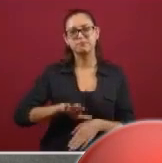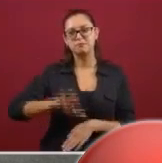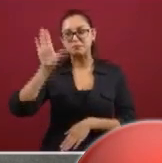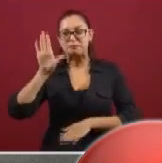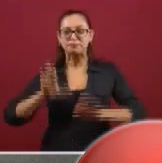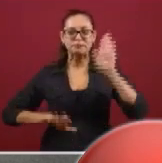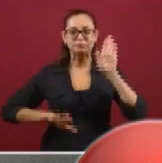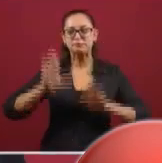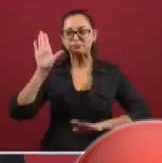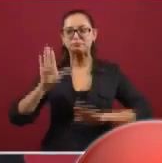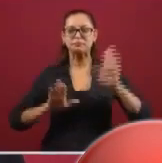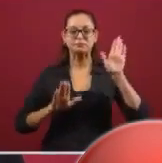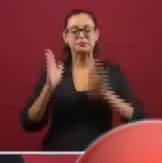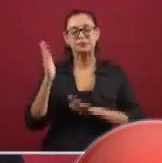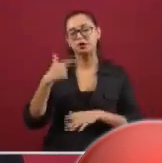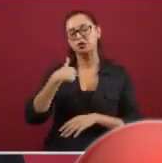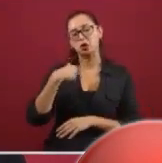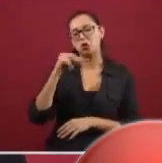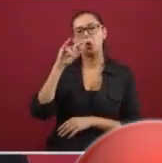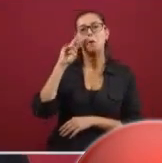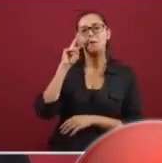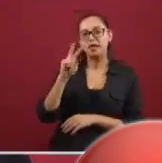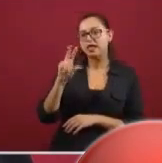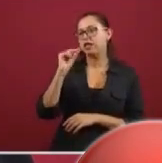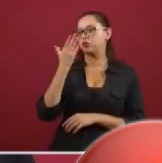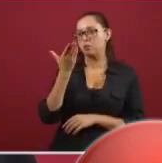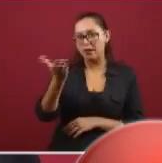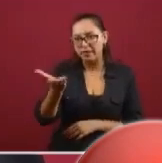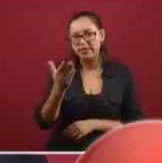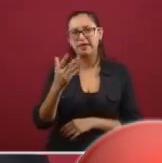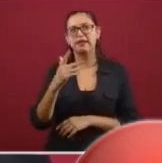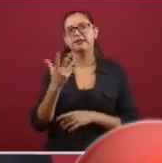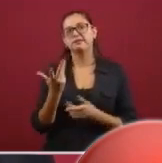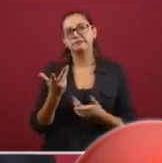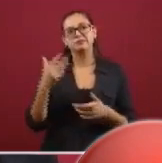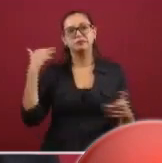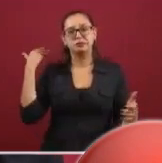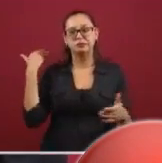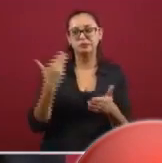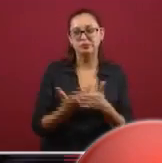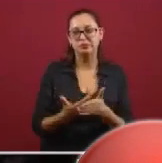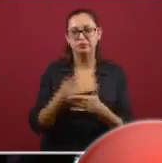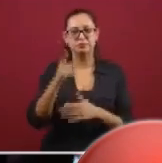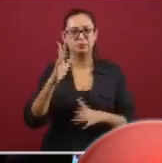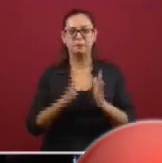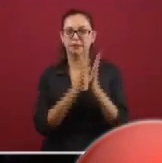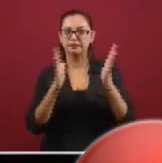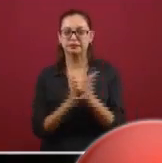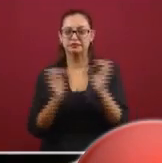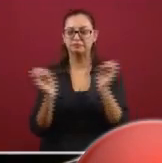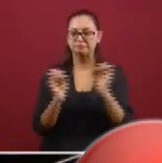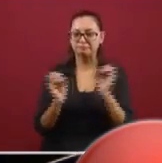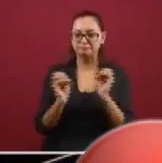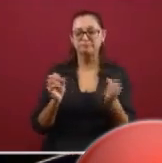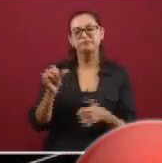dado la palabra, si les parece. Empezamos contigo.